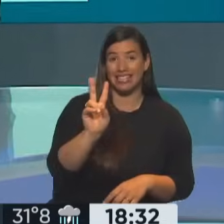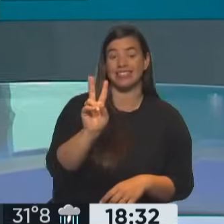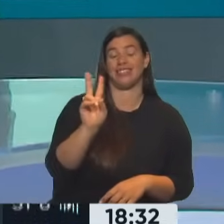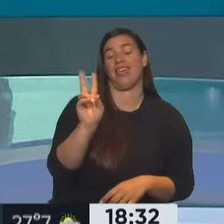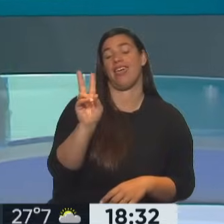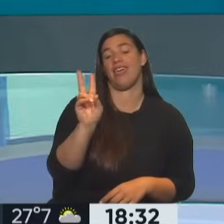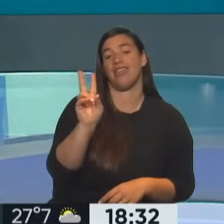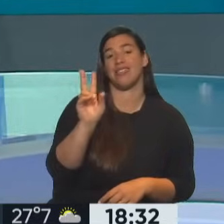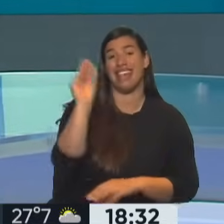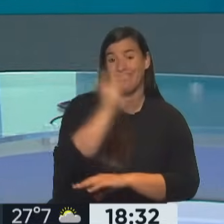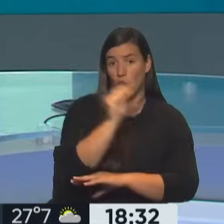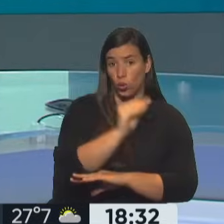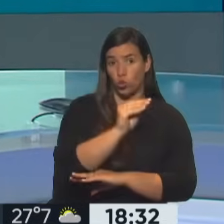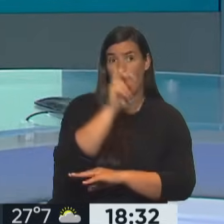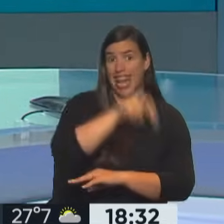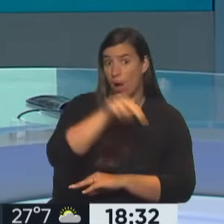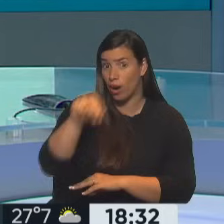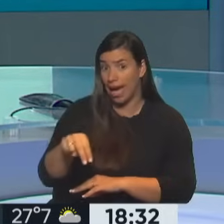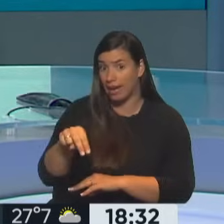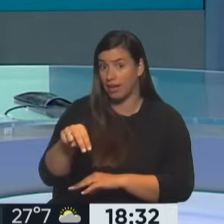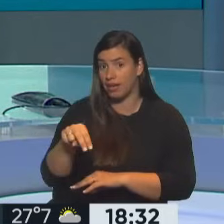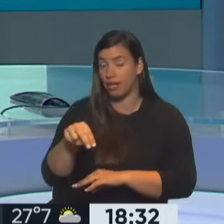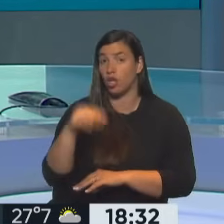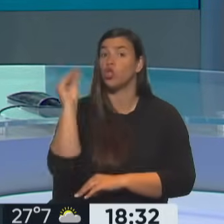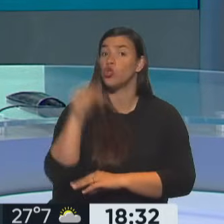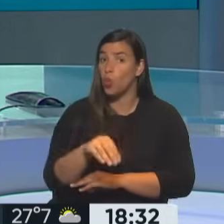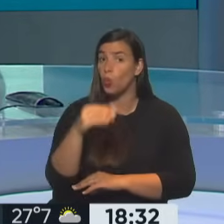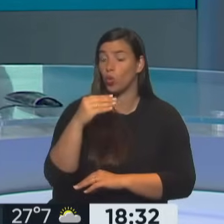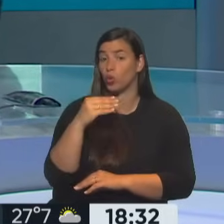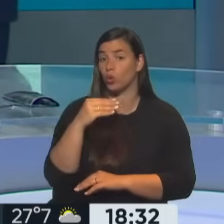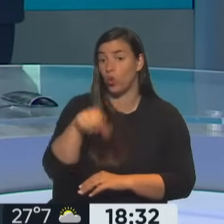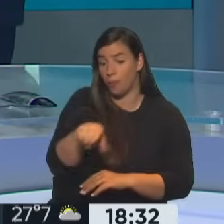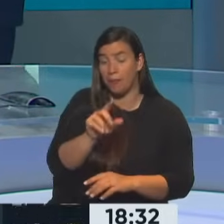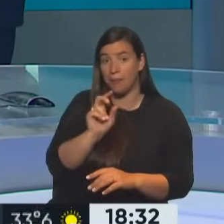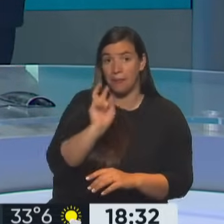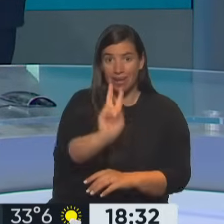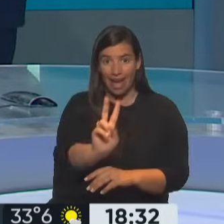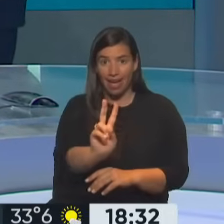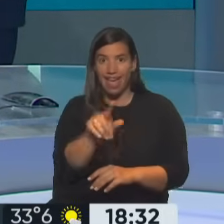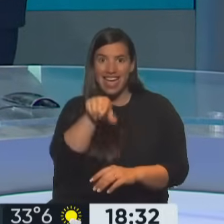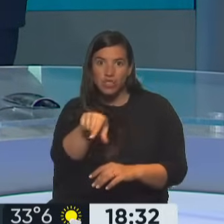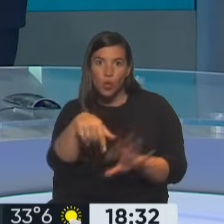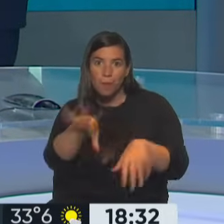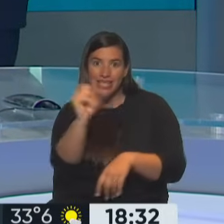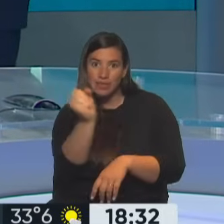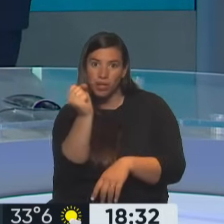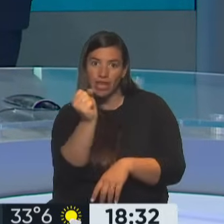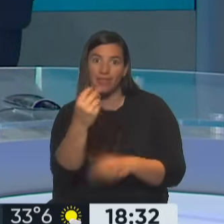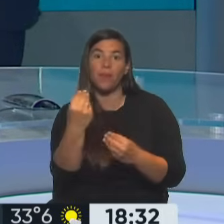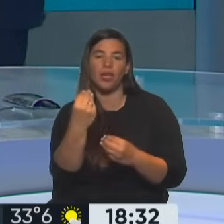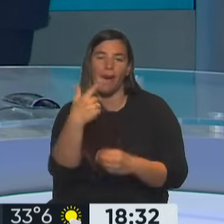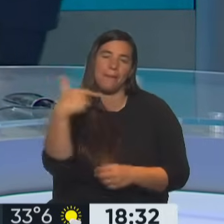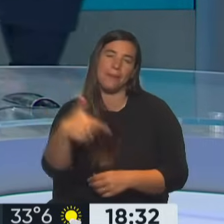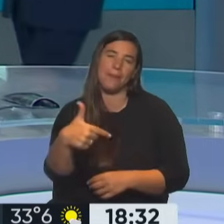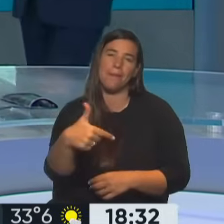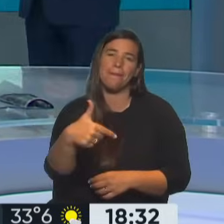Neuquén. Verde aquí, Chubut. ¿Sabes por qué? Son las únicas que son importantes. Porque estas regalías. Claro, petróleo. Claro, estas regalías. Claro.